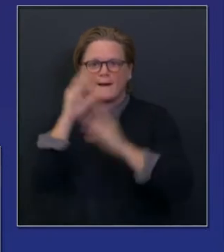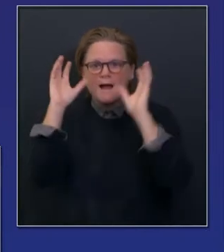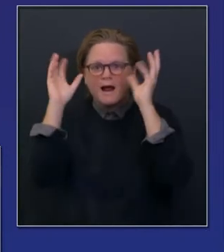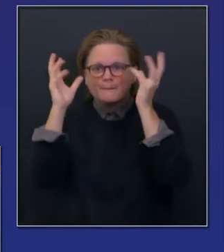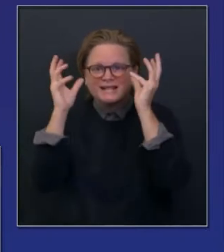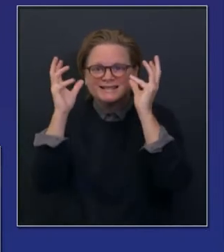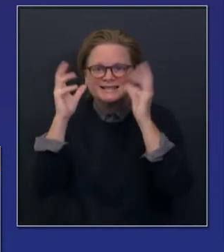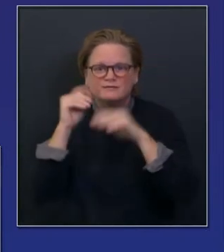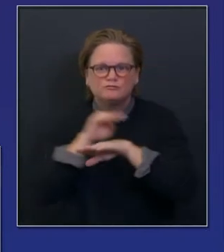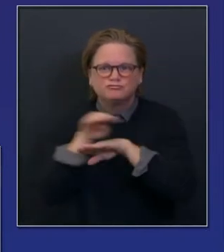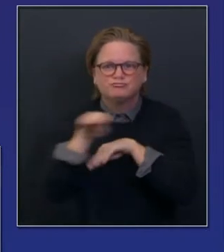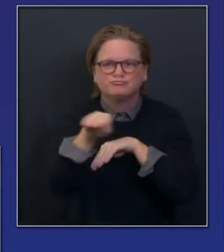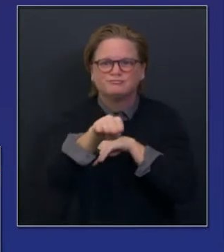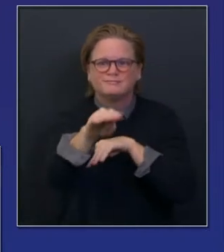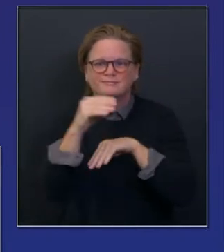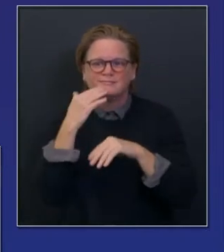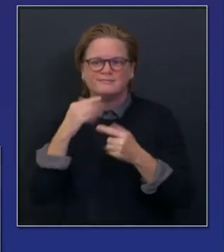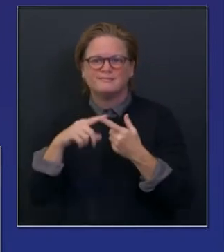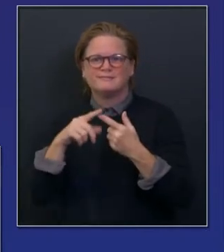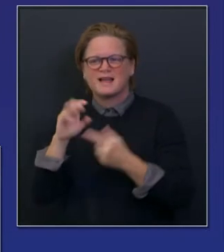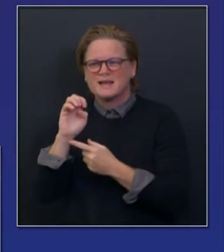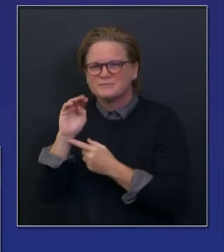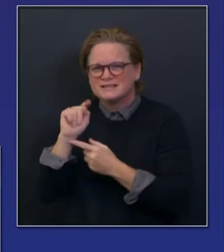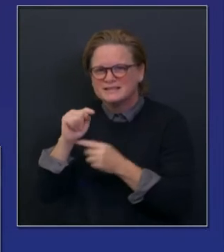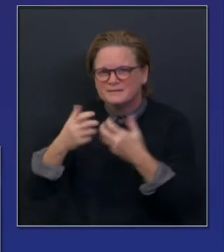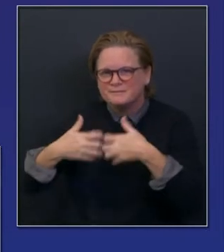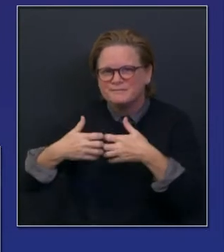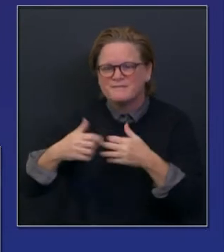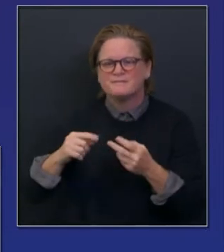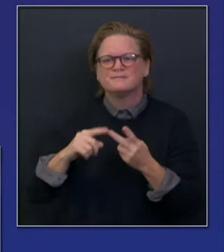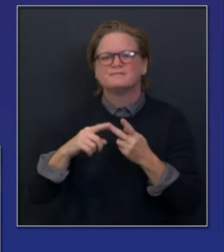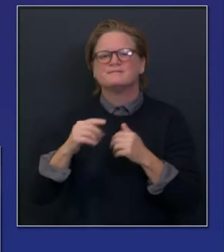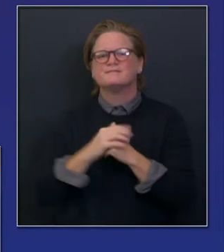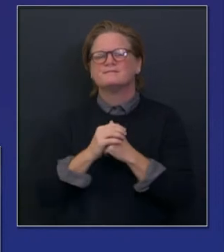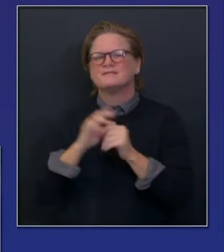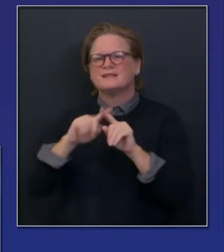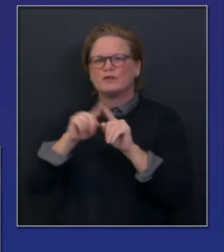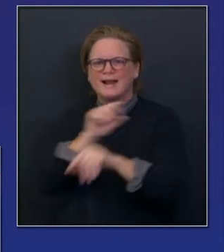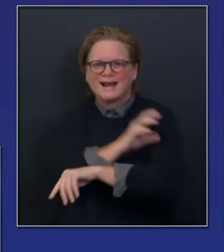ancianos, etcétera, paramédicos, trabajadores de emergencia,